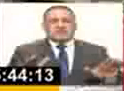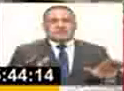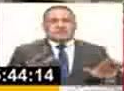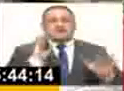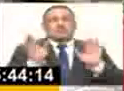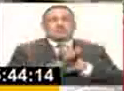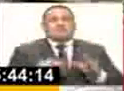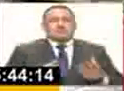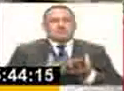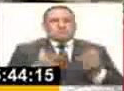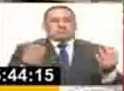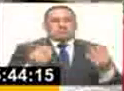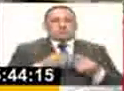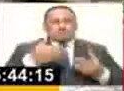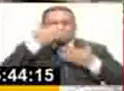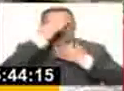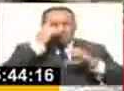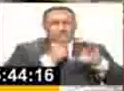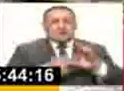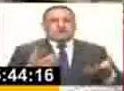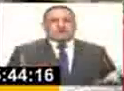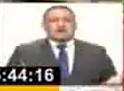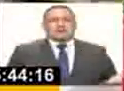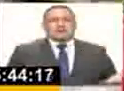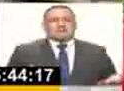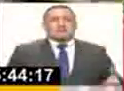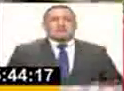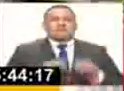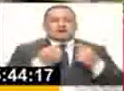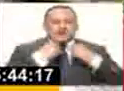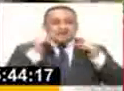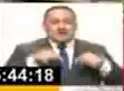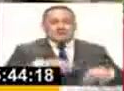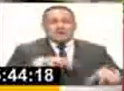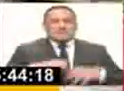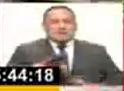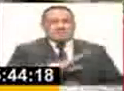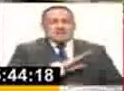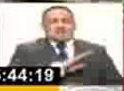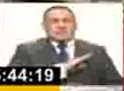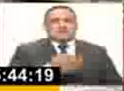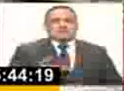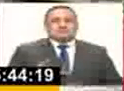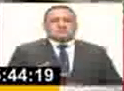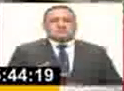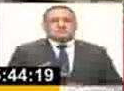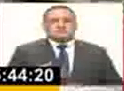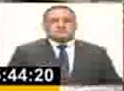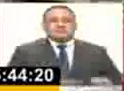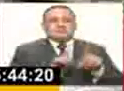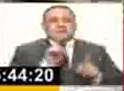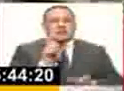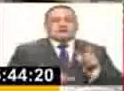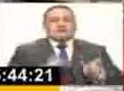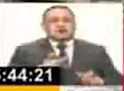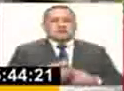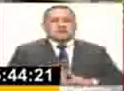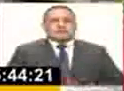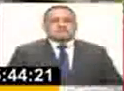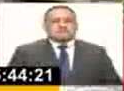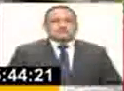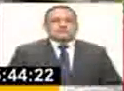de tanto terráqueo porque eso es hacer maldad al pueblo